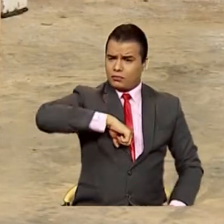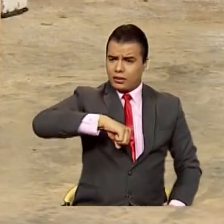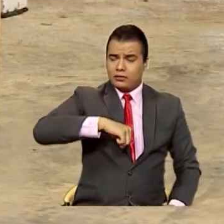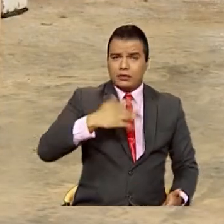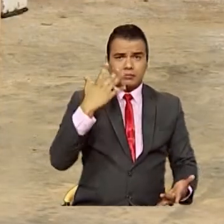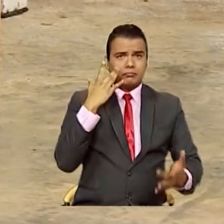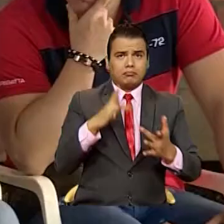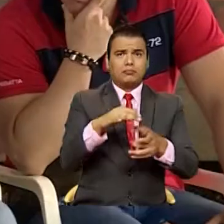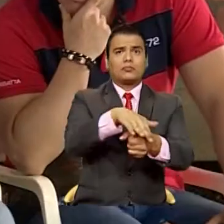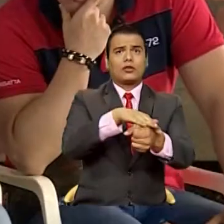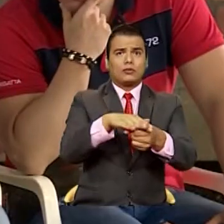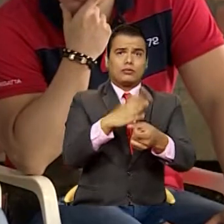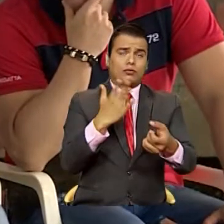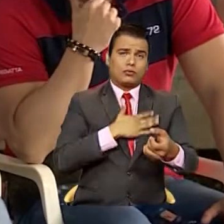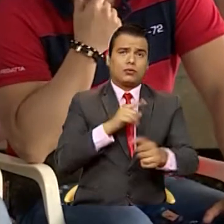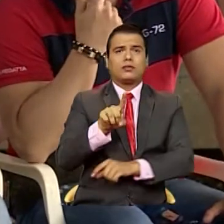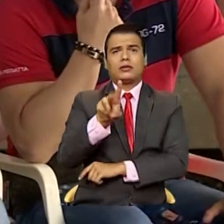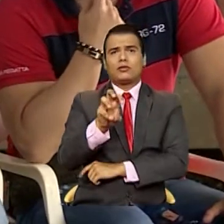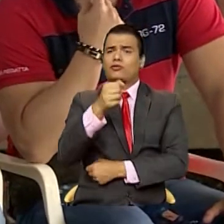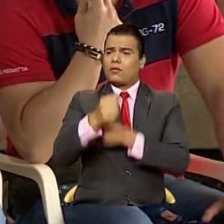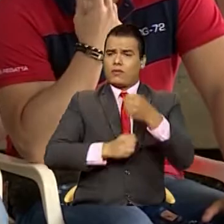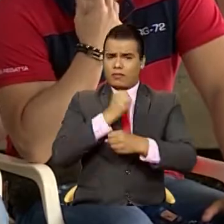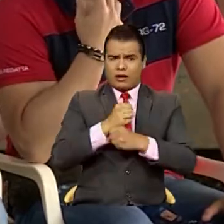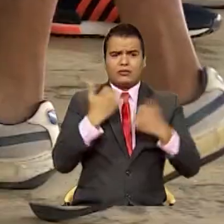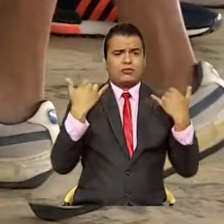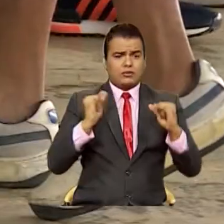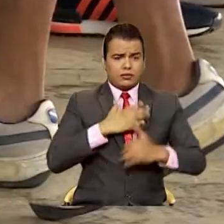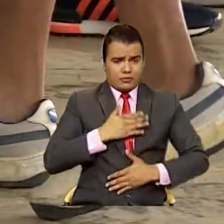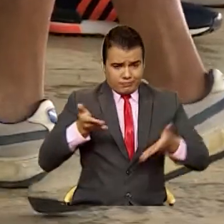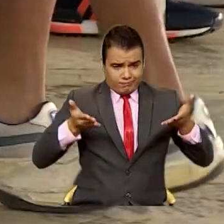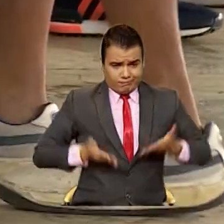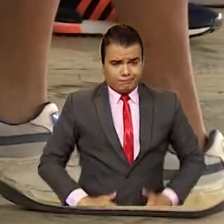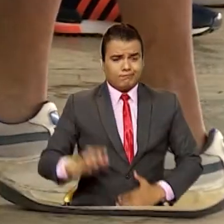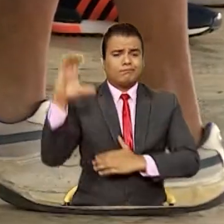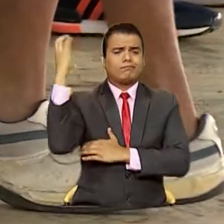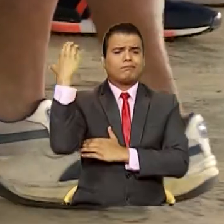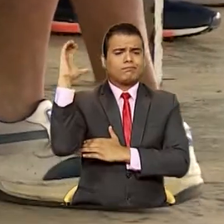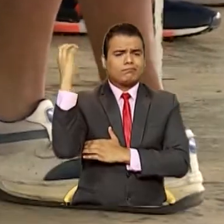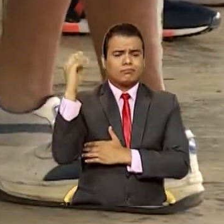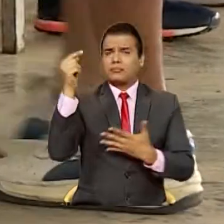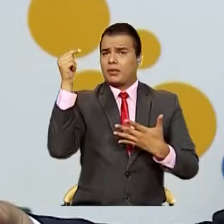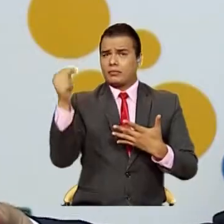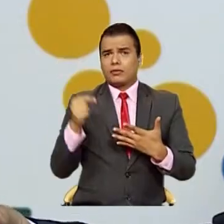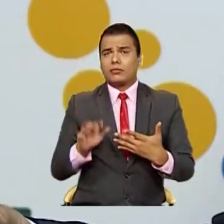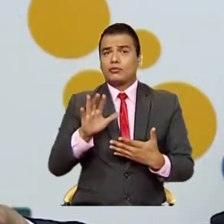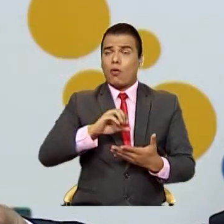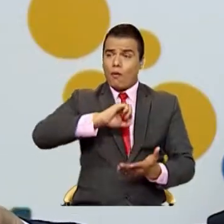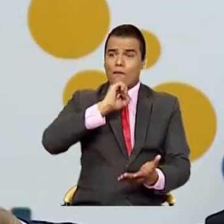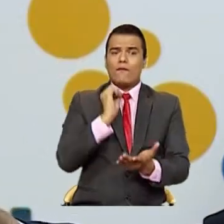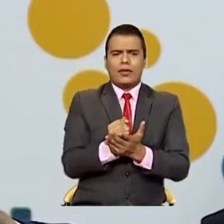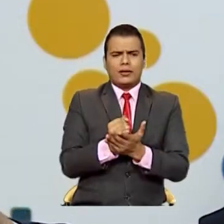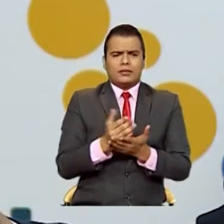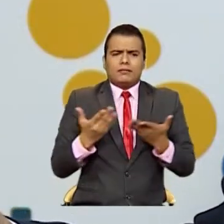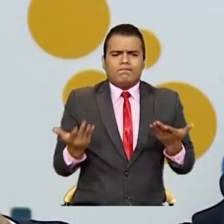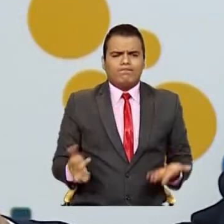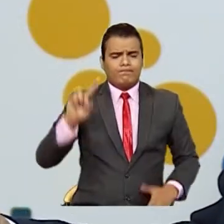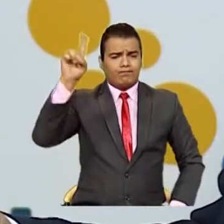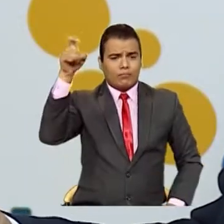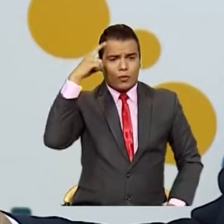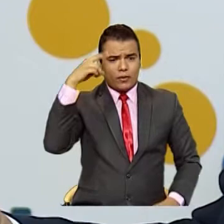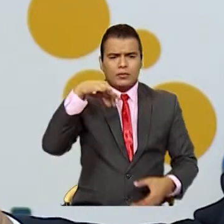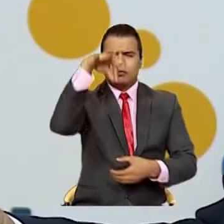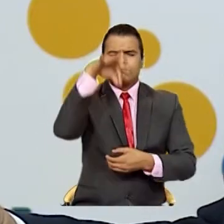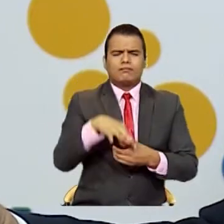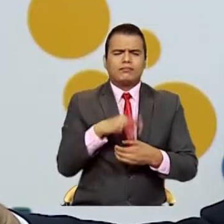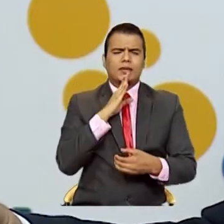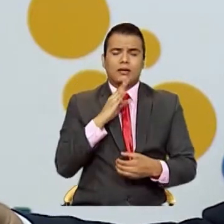unas condiciones, como ser mayores de edad, ciudadanos colombianos, entre otras, pero también es una obligación, porque el gobierno lo elegimos